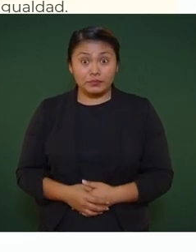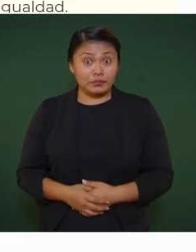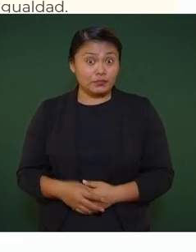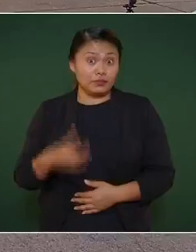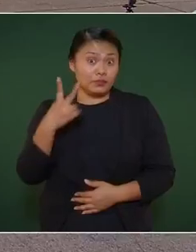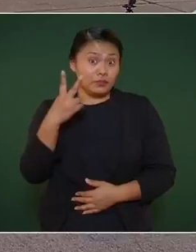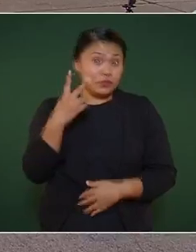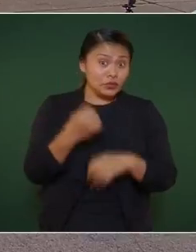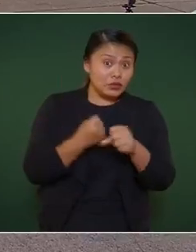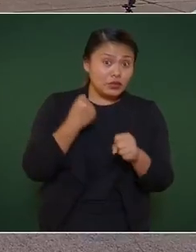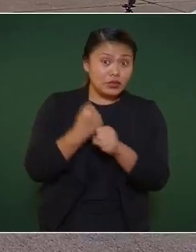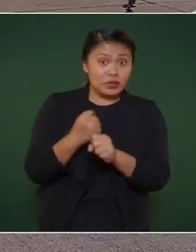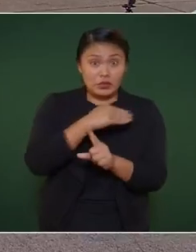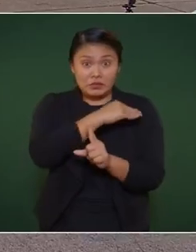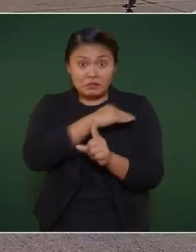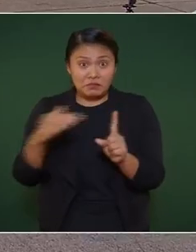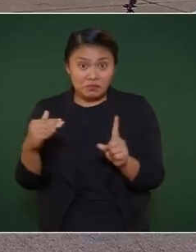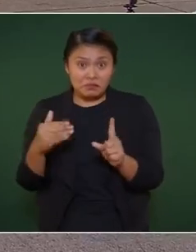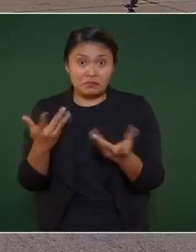2 años y medio de presupuesto de Veracruz.